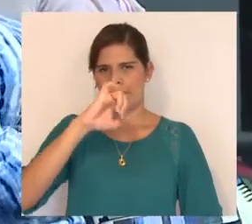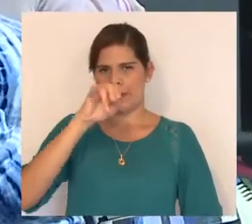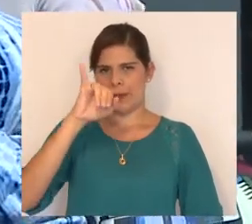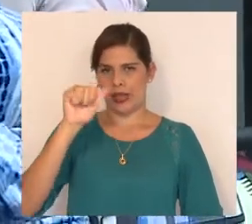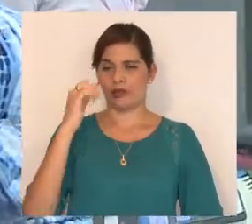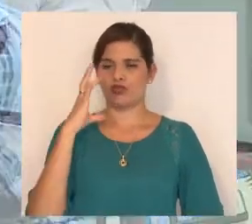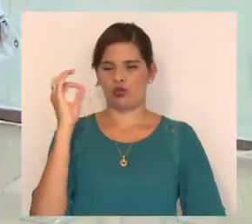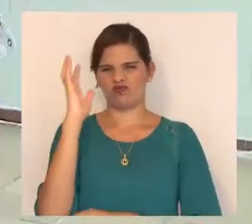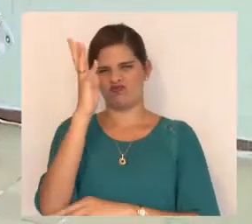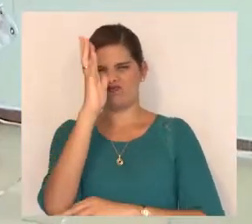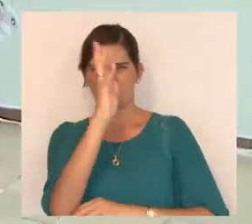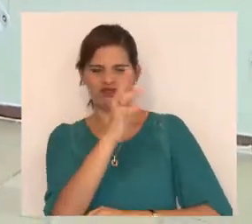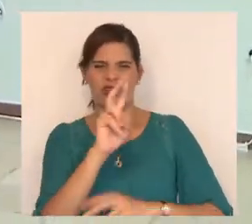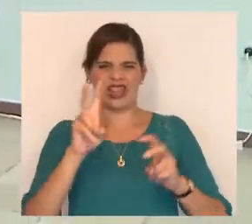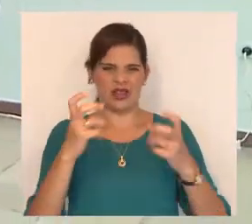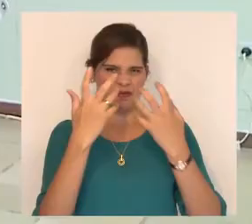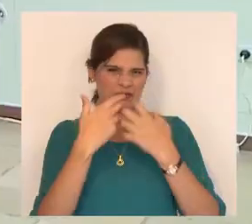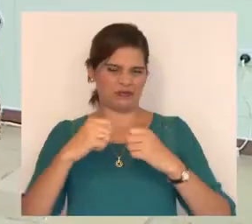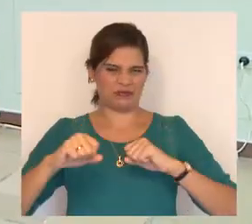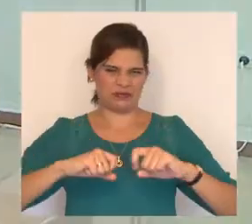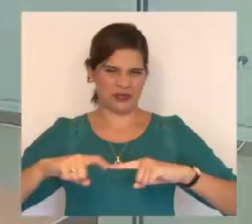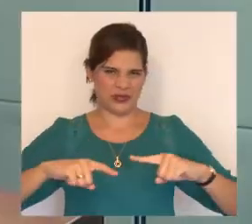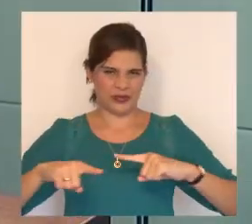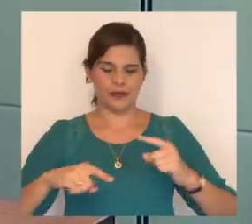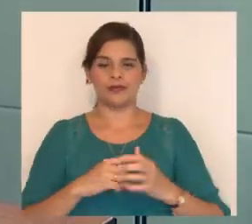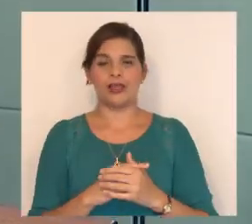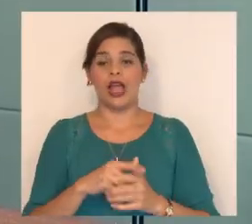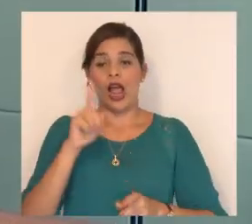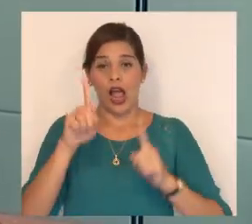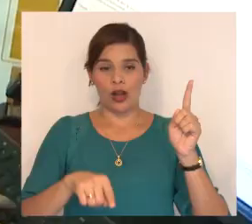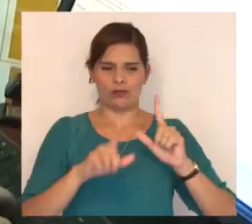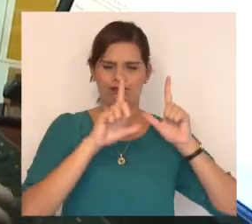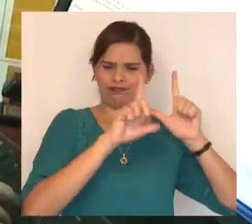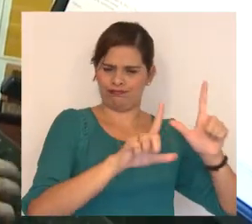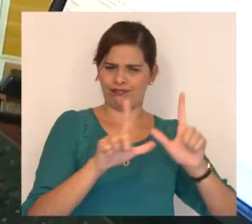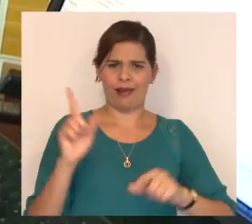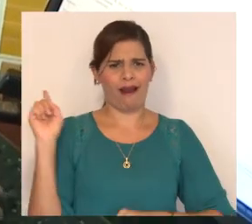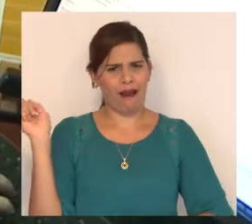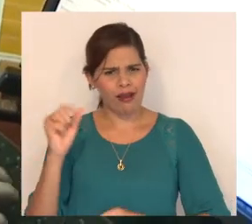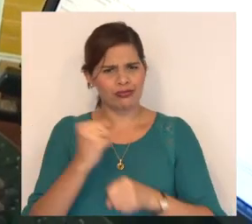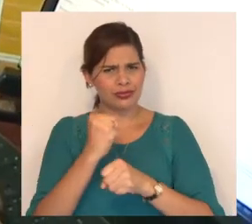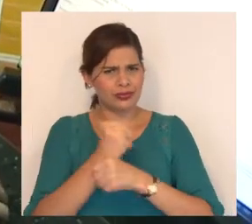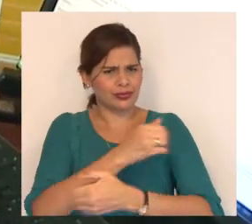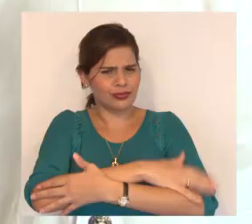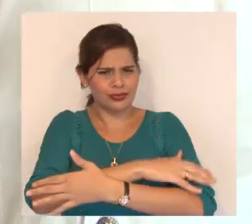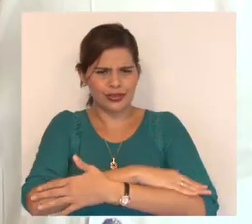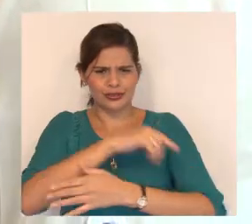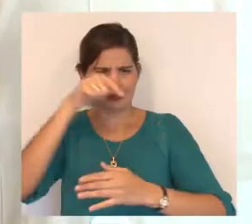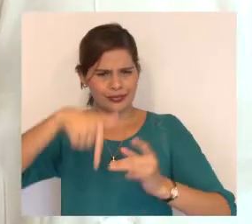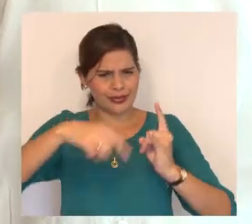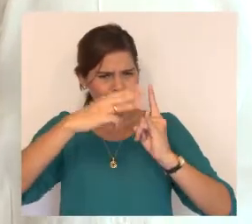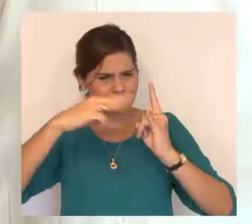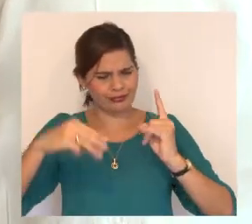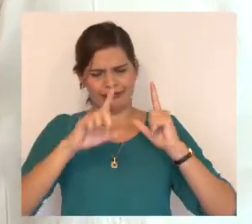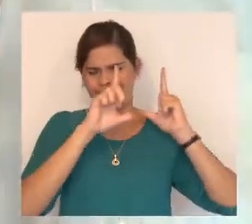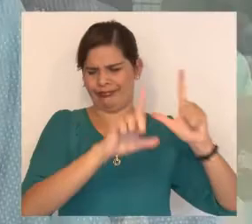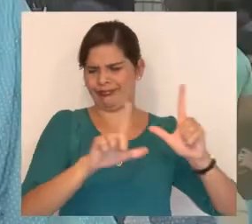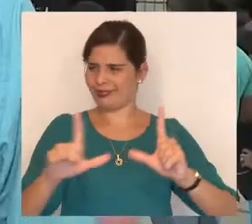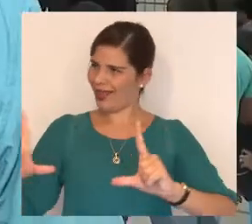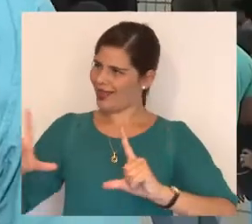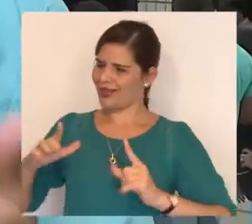servidores públicos recibieron diplomas como reconocimiento por sus años de compromiso y dedicación a nuestra casa de